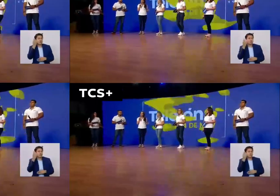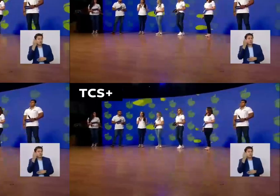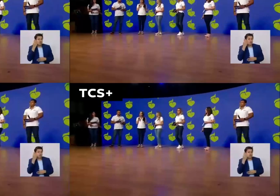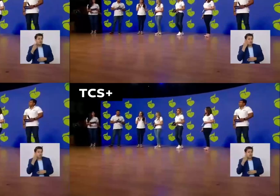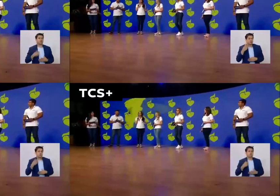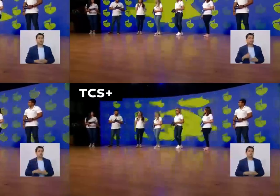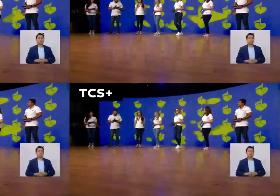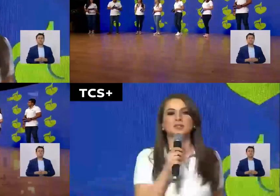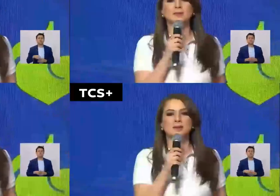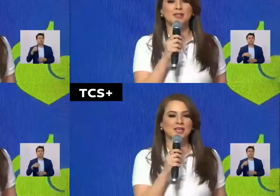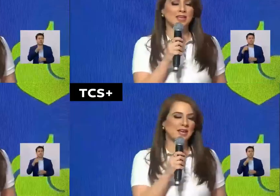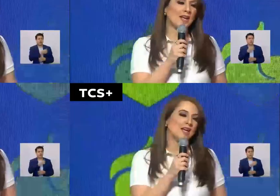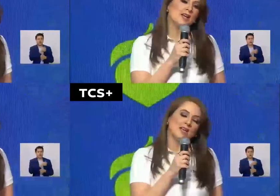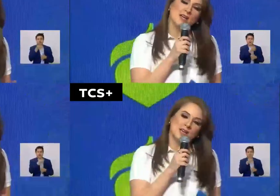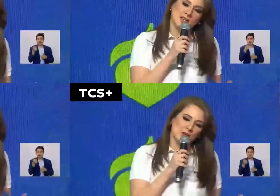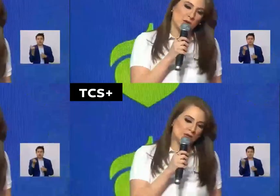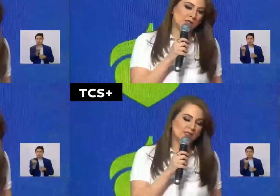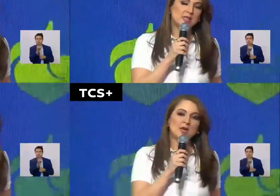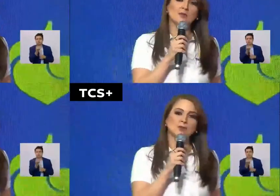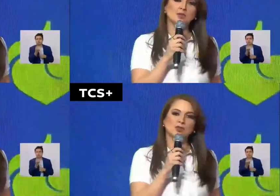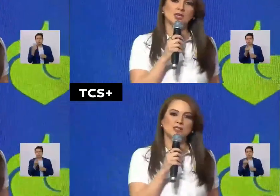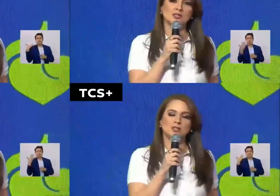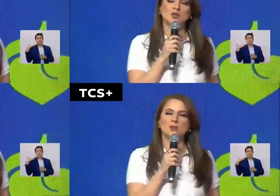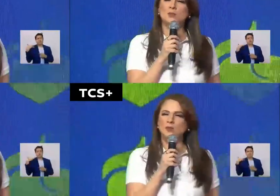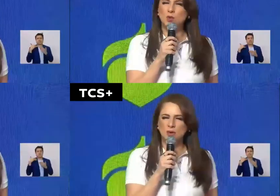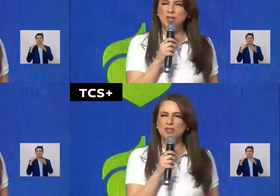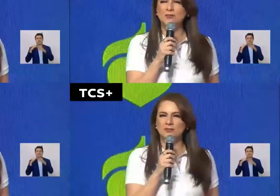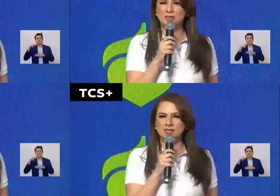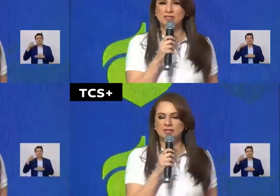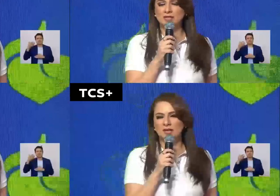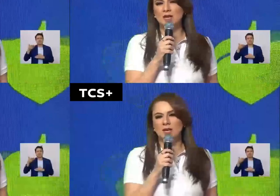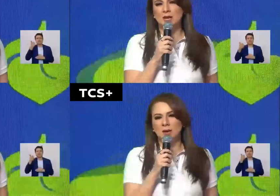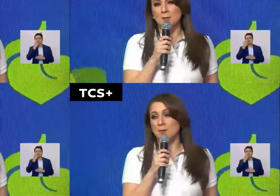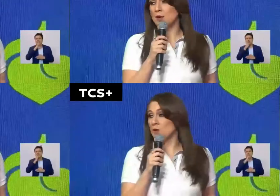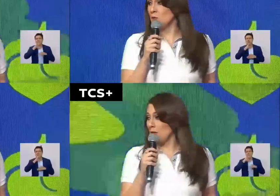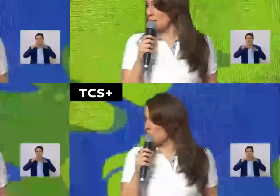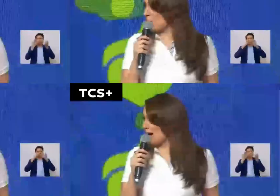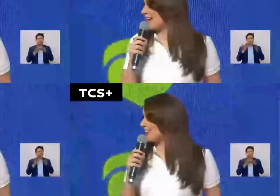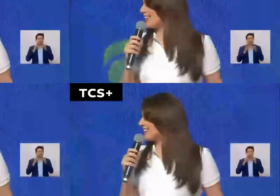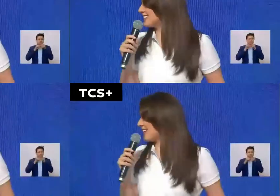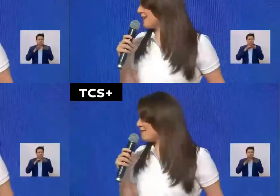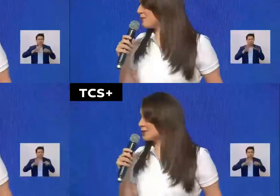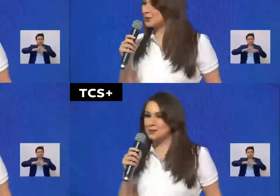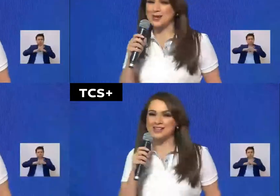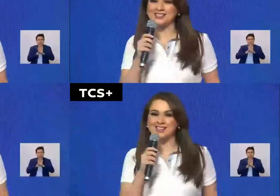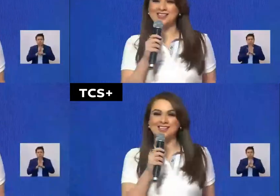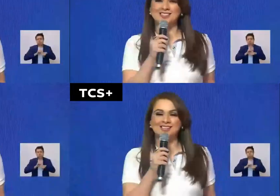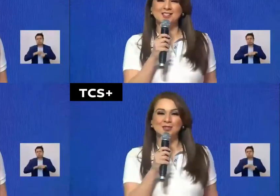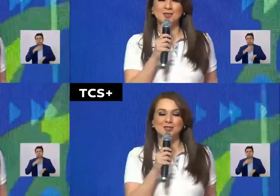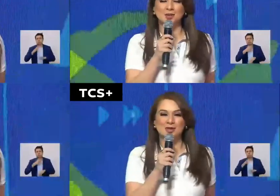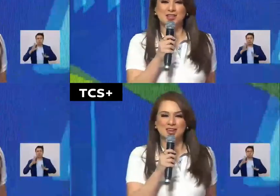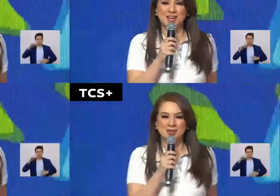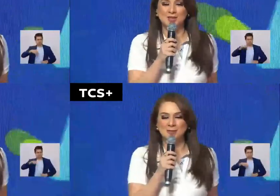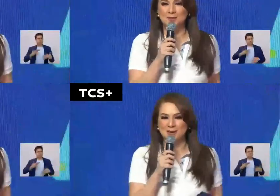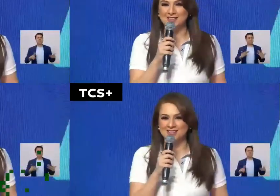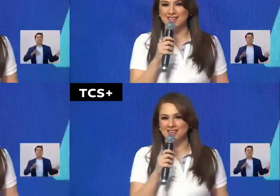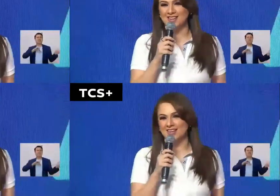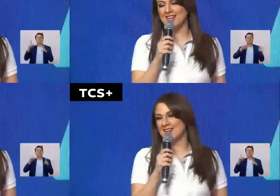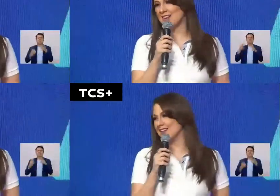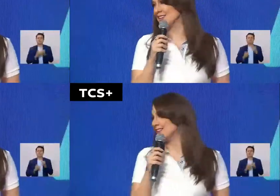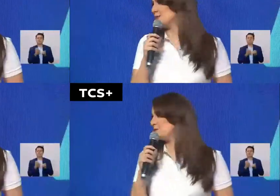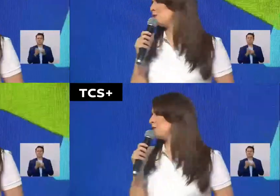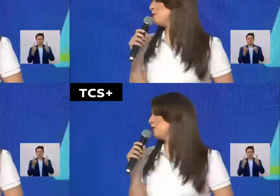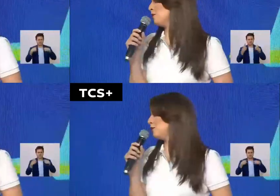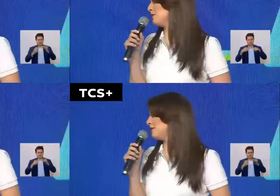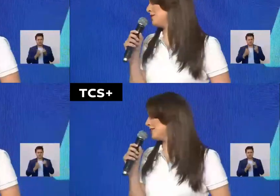cada quien lo habrá vivido de diferente manera, lo decíamos, ha sido muy difícil, pero bueno, aquí estamos para seguir siendo solidarios y para